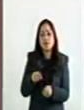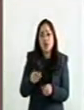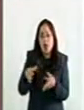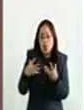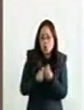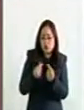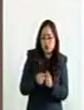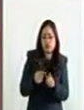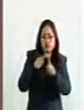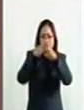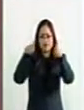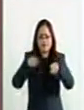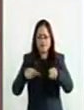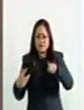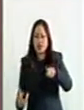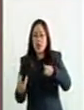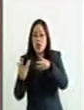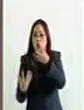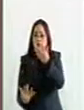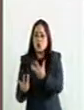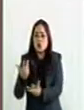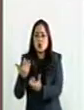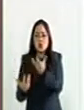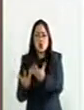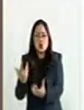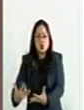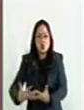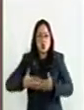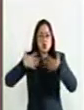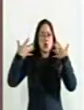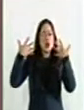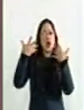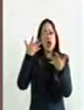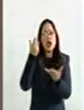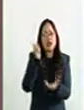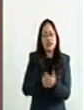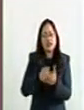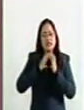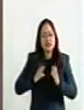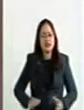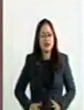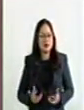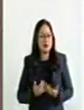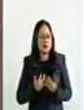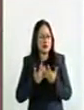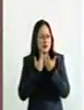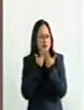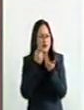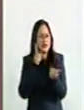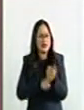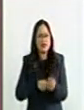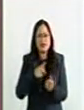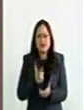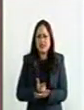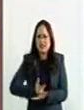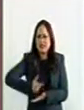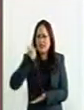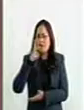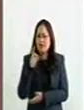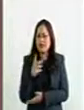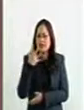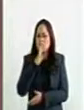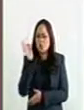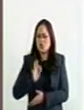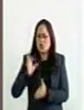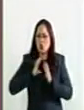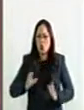la bomba, que al derretirse ocasionó una llamarada que lo alcanzó, provocándole quemaduras de tercer grado en el 35% de